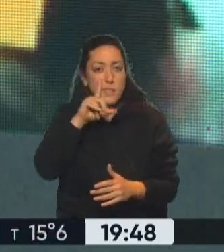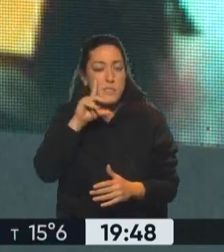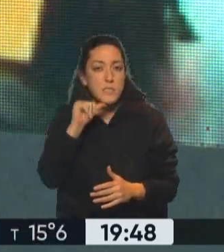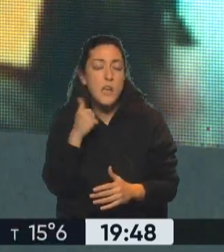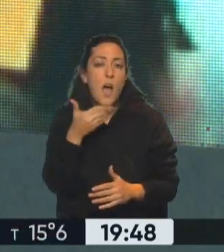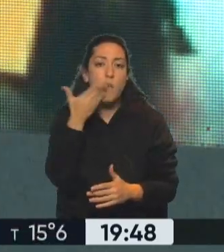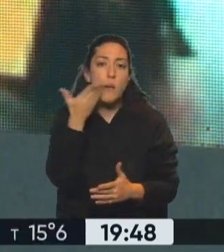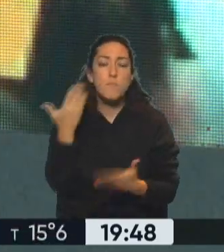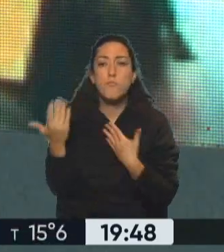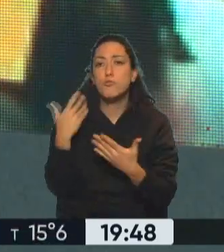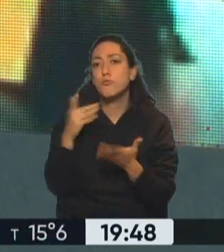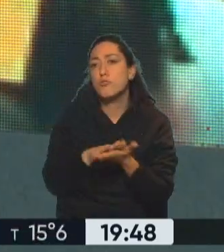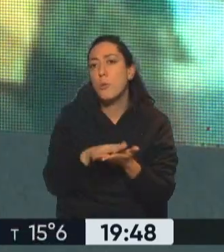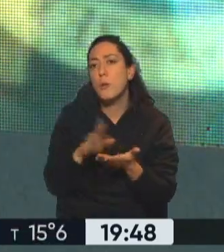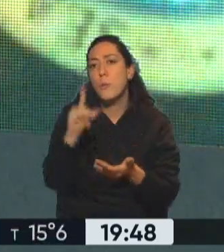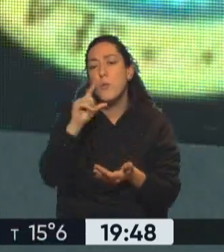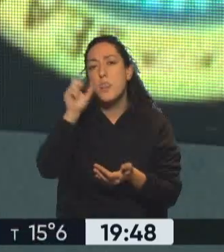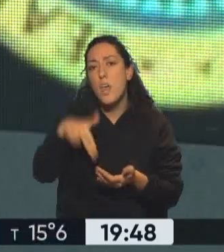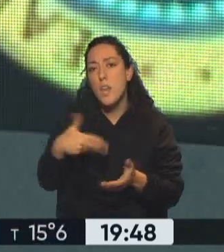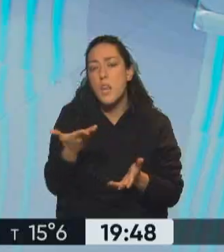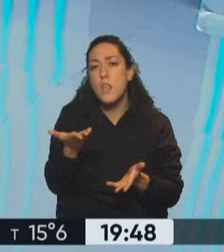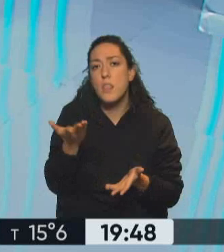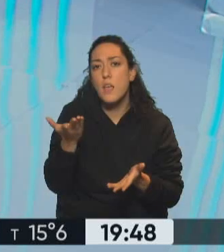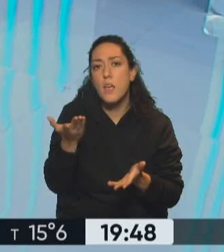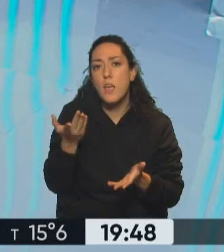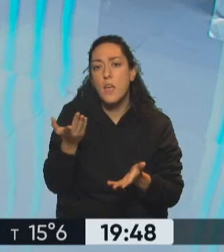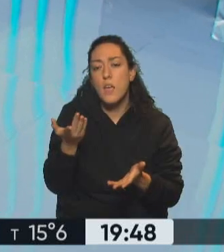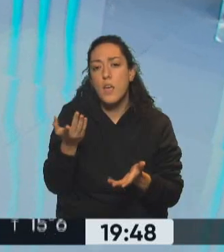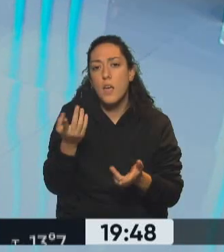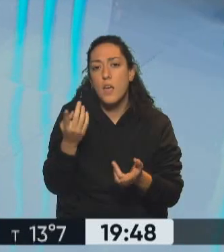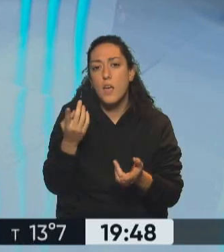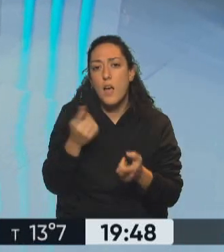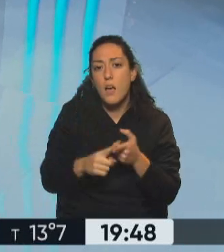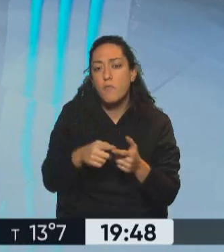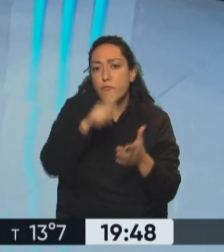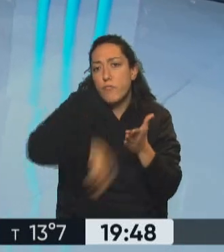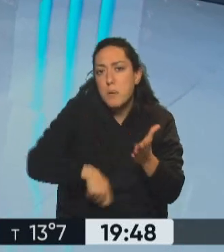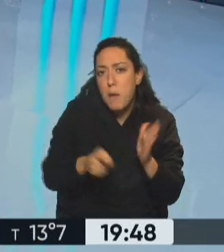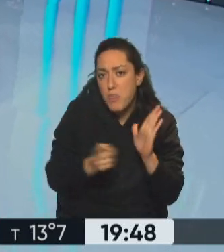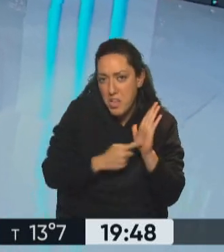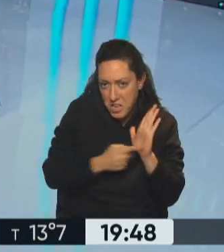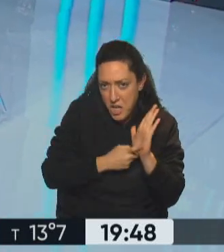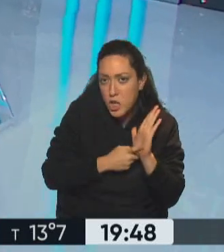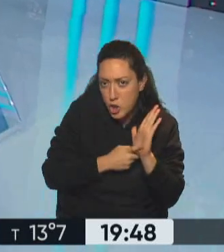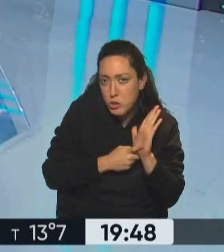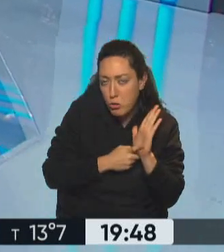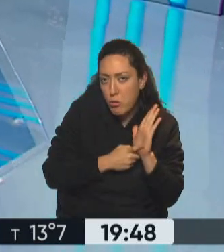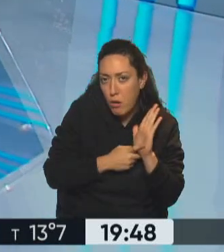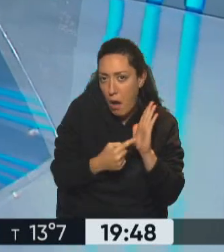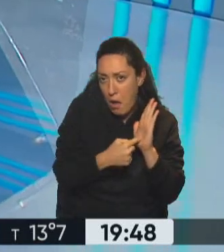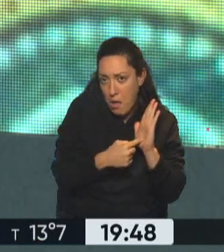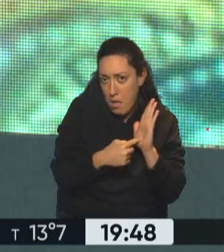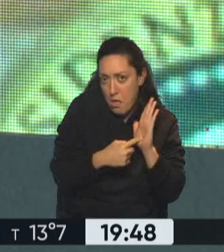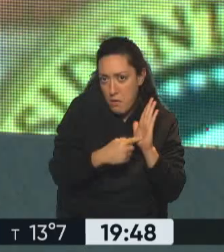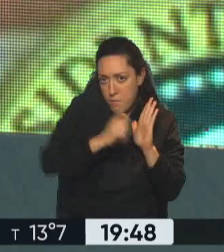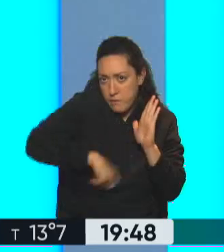ver con la decisión de Joe Biden, ¿no?, de firmar, a propósito de lo que sucedió, un decreto por el cual